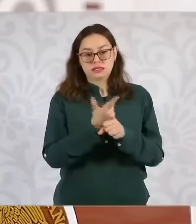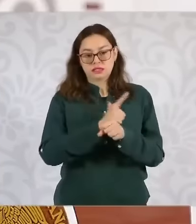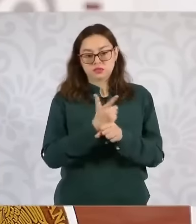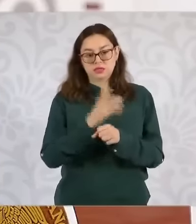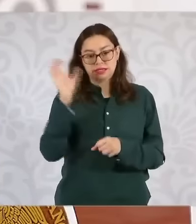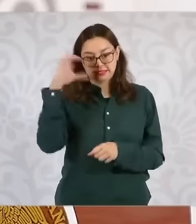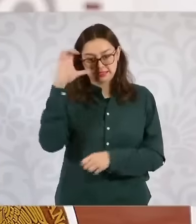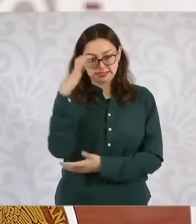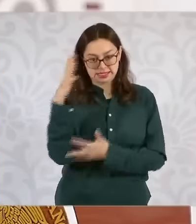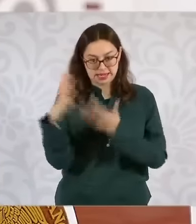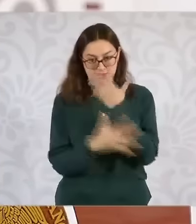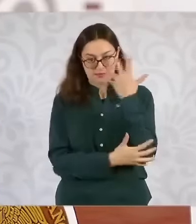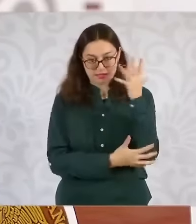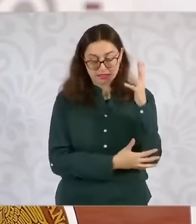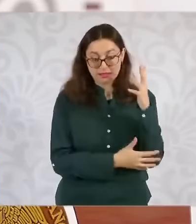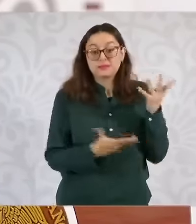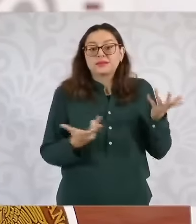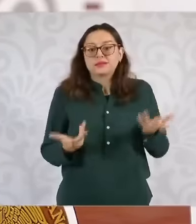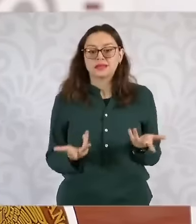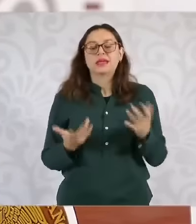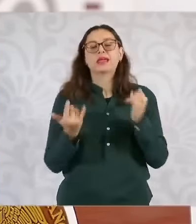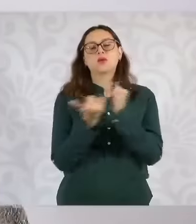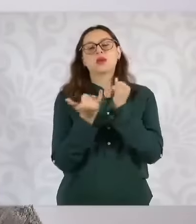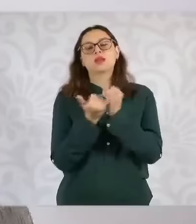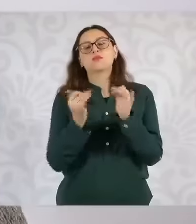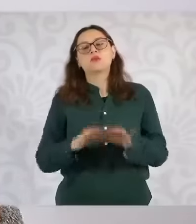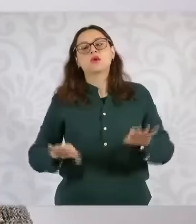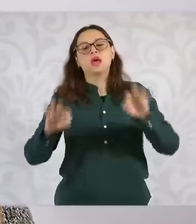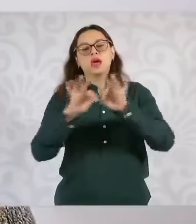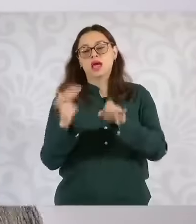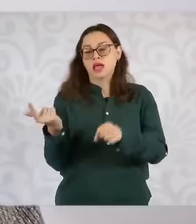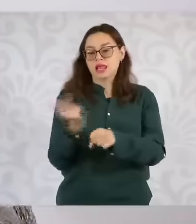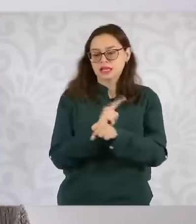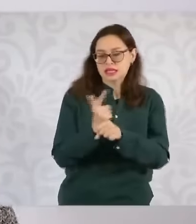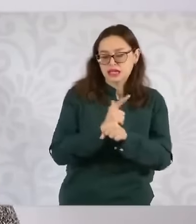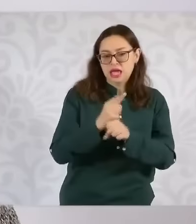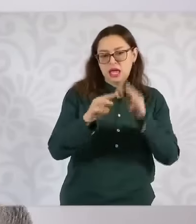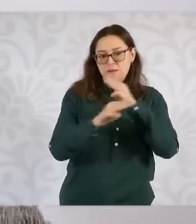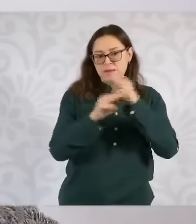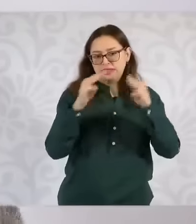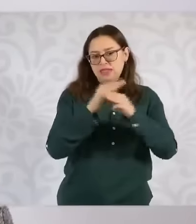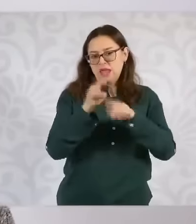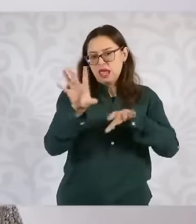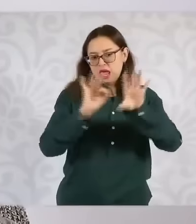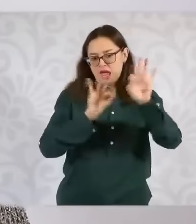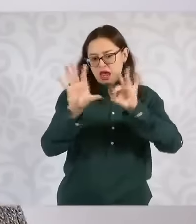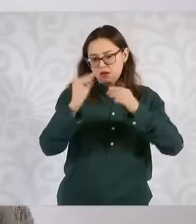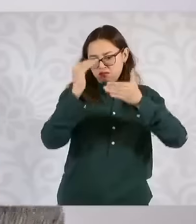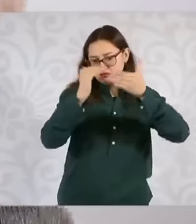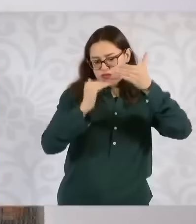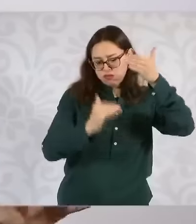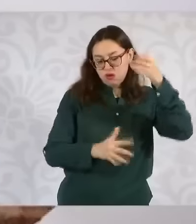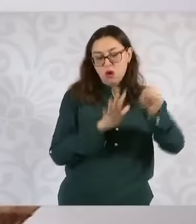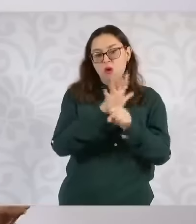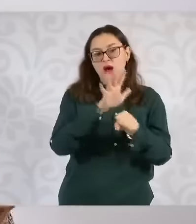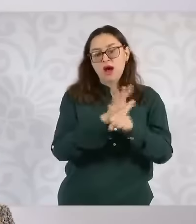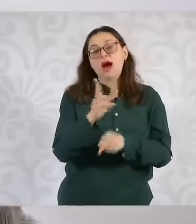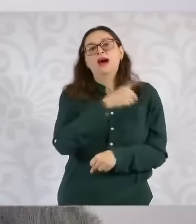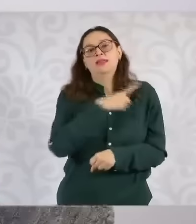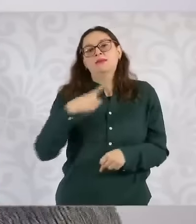las licenciaturas las seleccionamos en función de la demanda estudiantil. Estamos estudiando cuáles son las áreas que sean